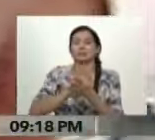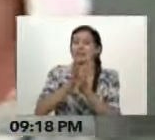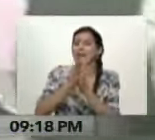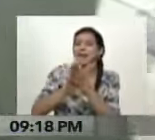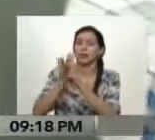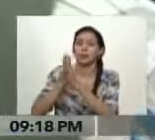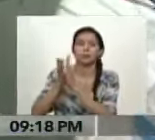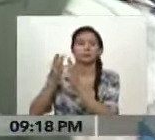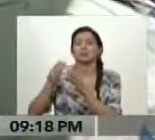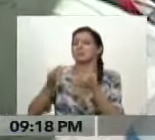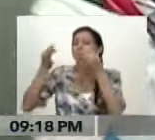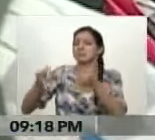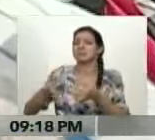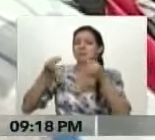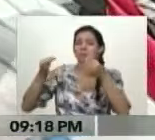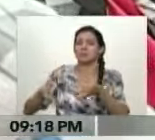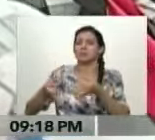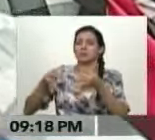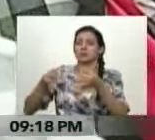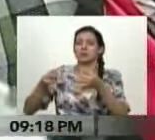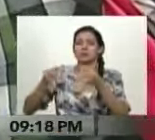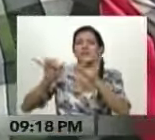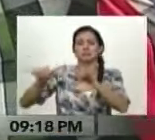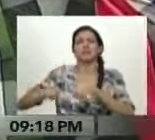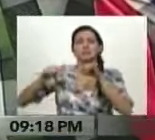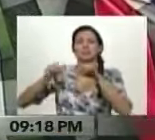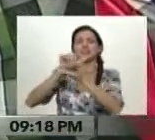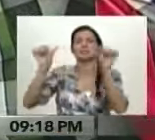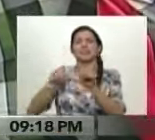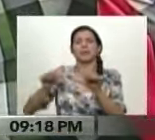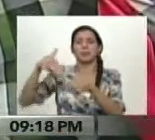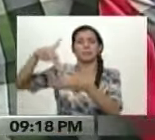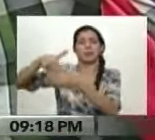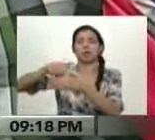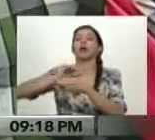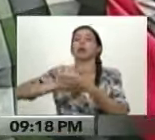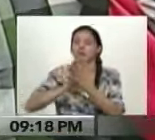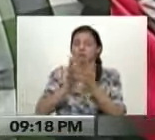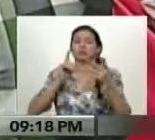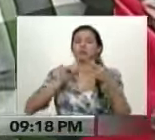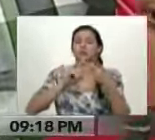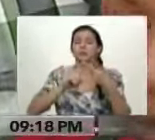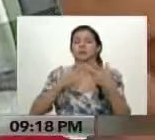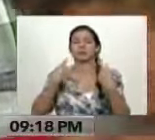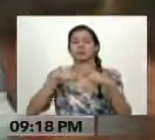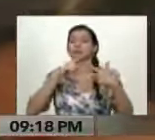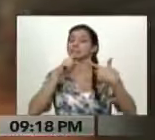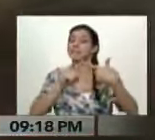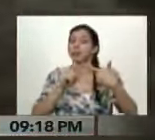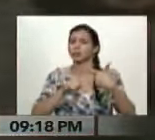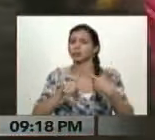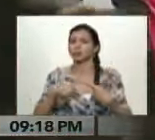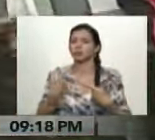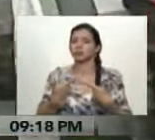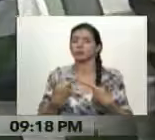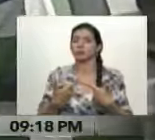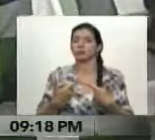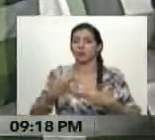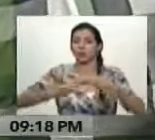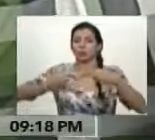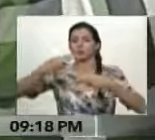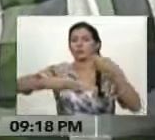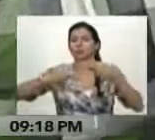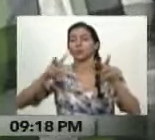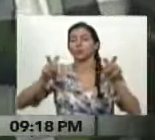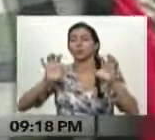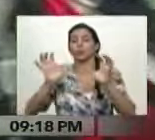rentista, impulsar el decreto de emergencia económica y responder también a la guerra económica. El segundo frente es el de la construcción de un nuevo